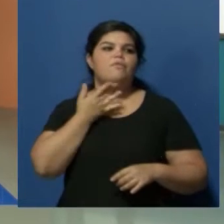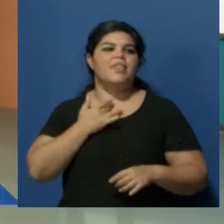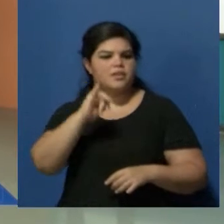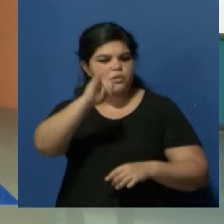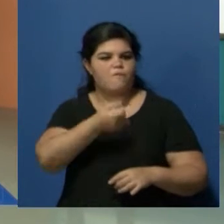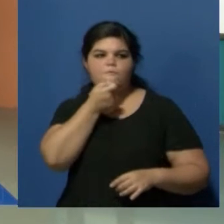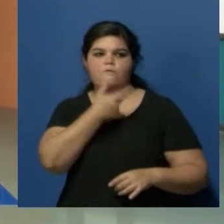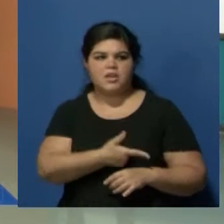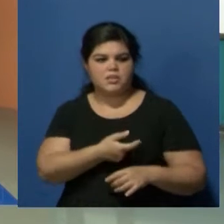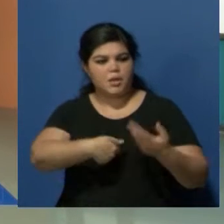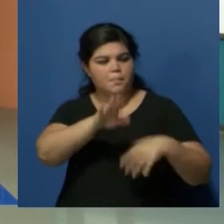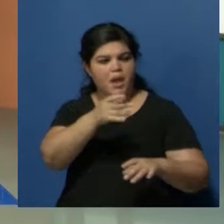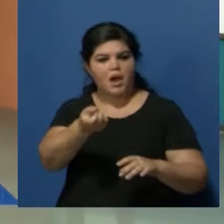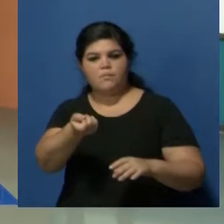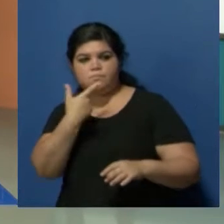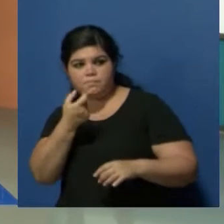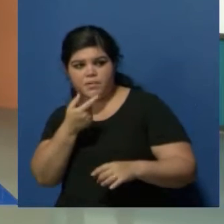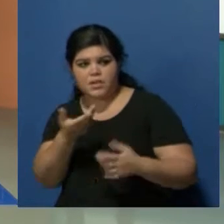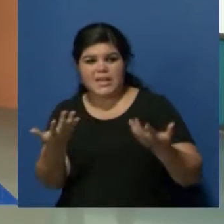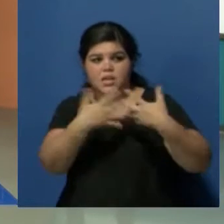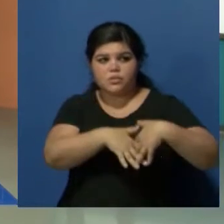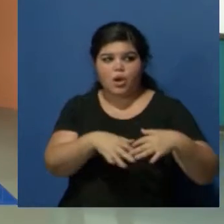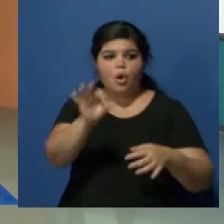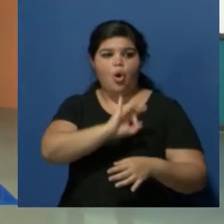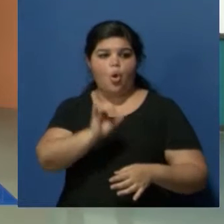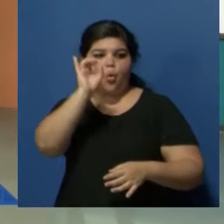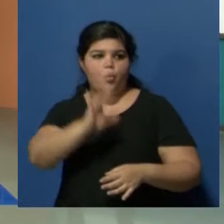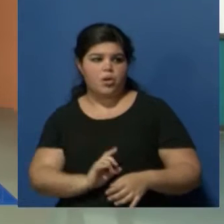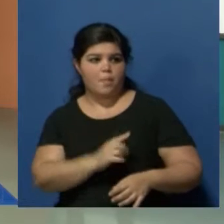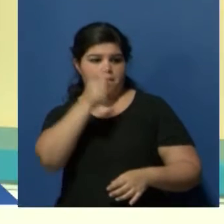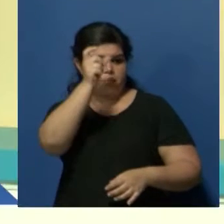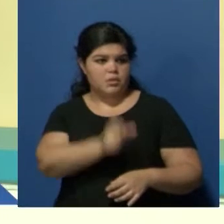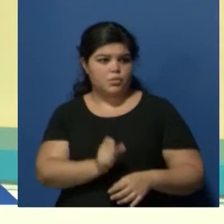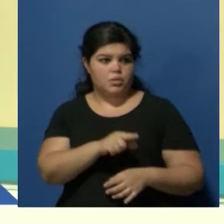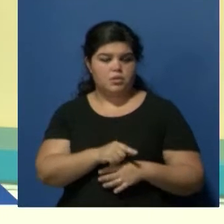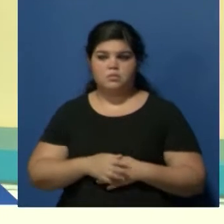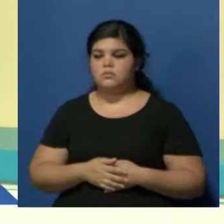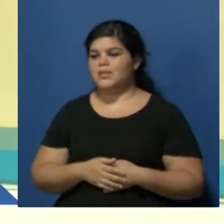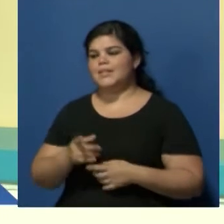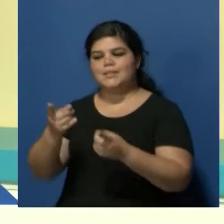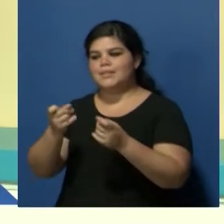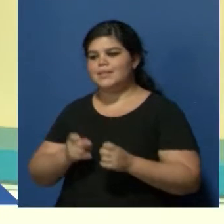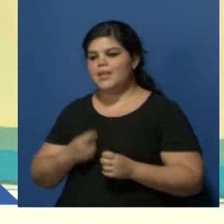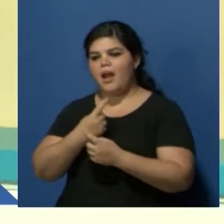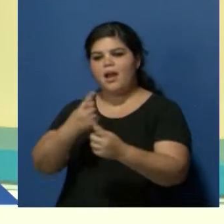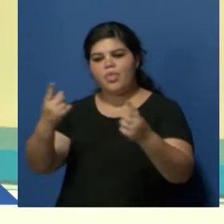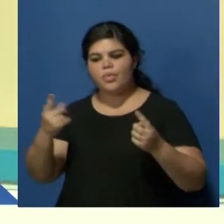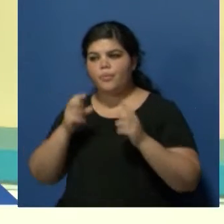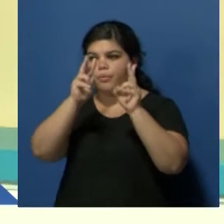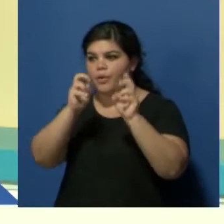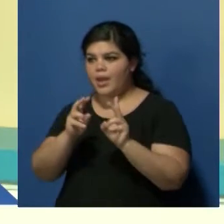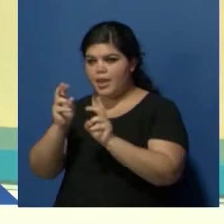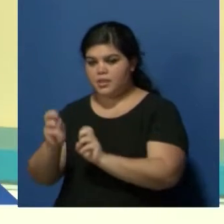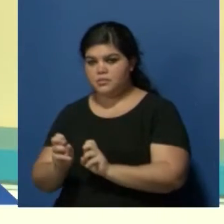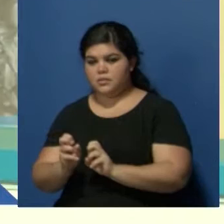a la adicción a una sustancia o es independiente de una personalidad? En realidad lo que uno tendría que analizar es el caso por caso. Bien. Lo que sí es cierto, uno